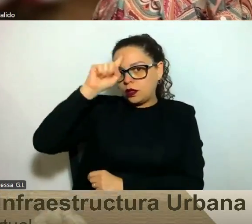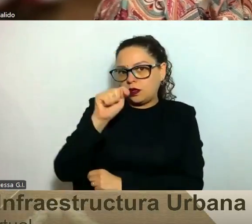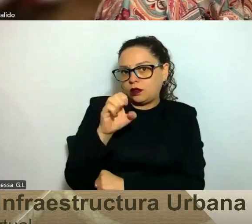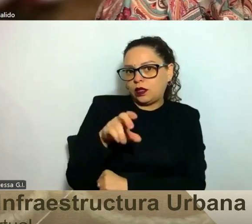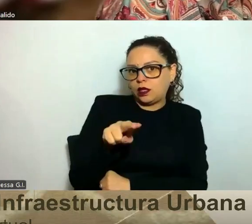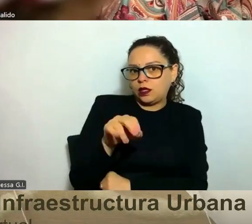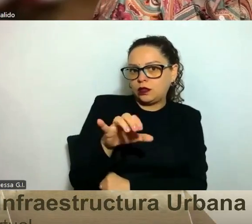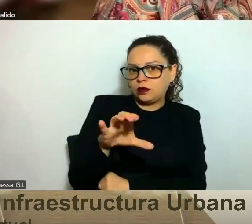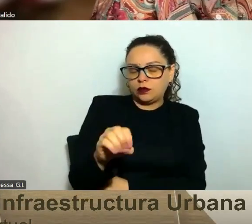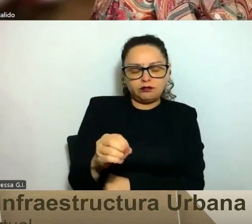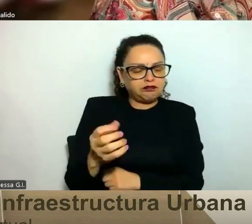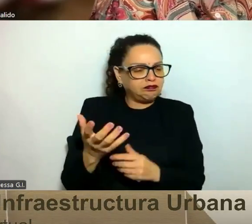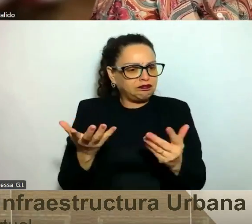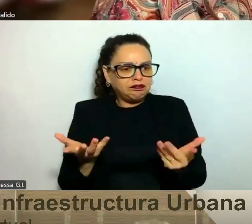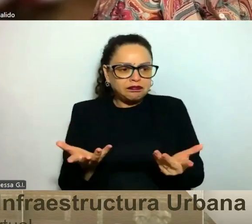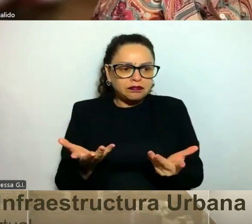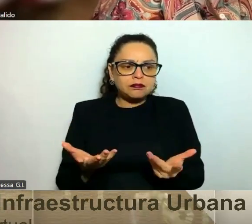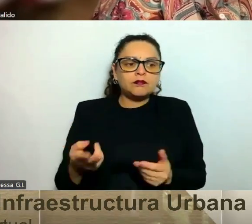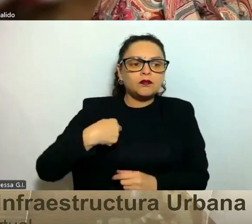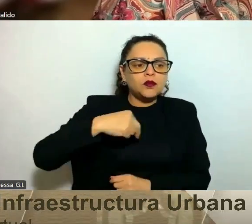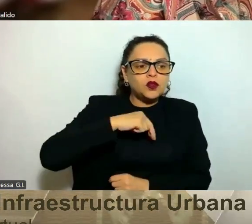uso